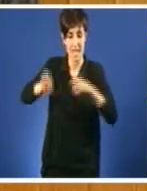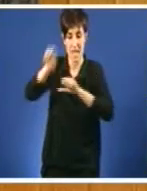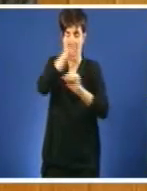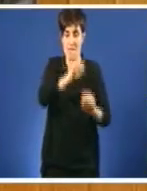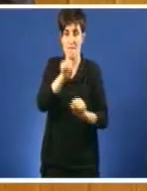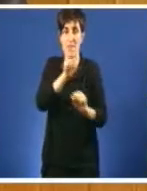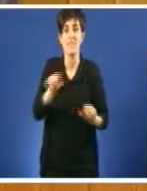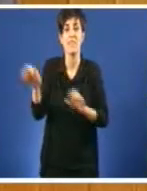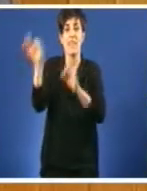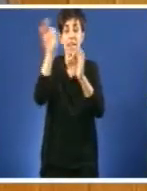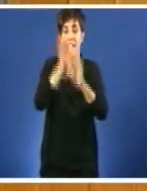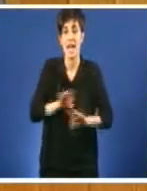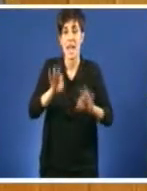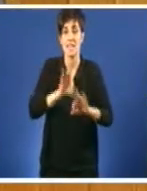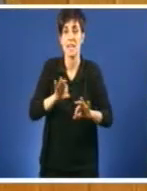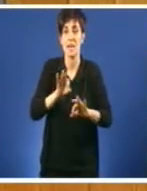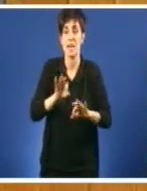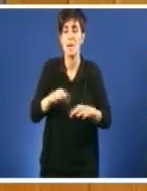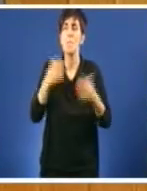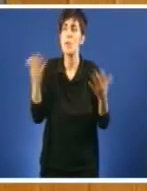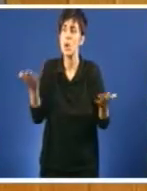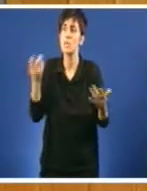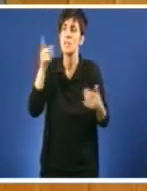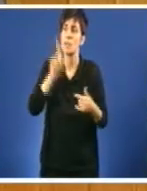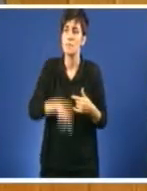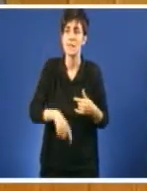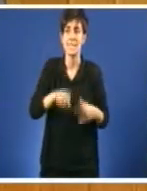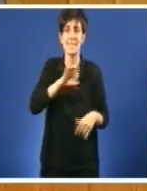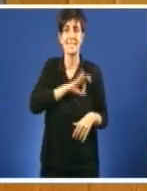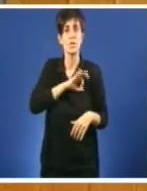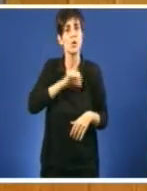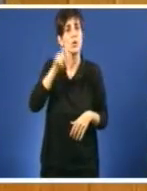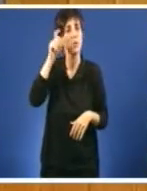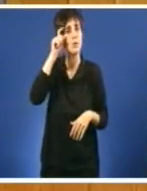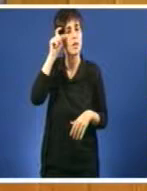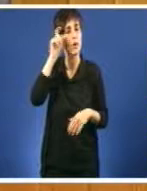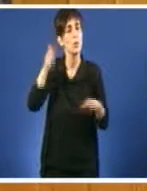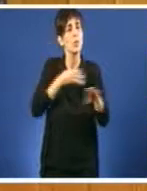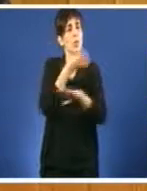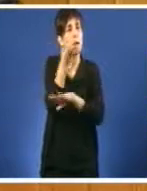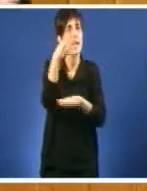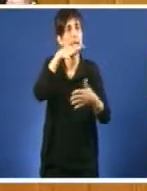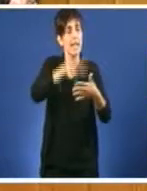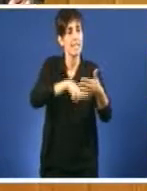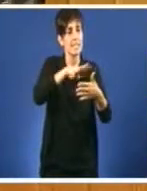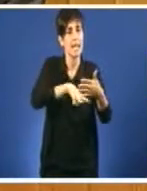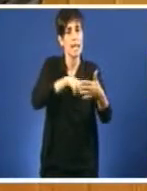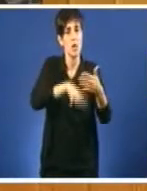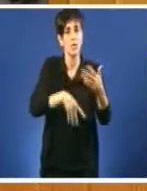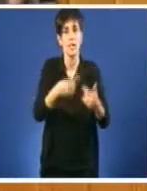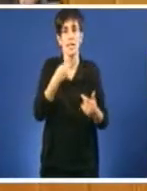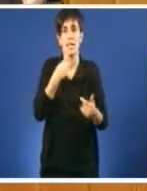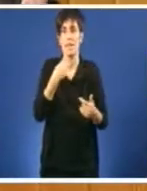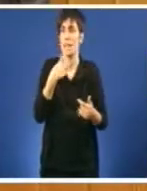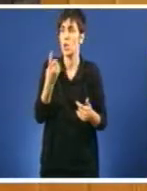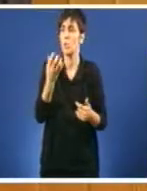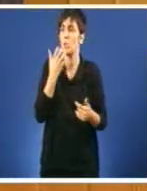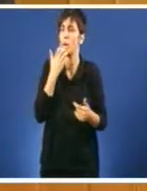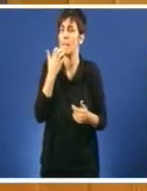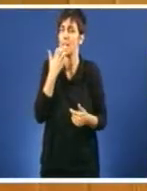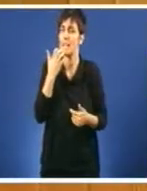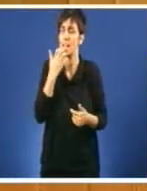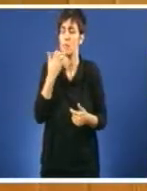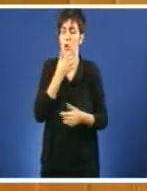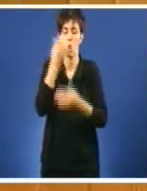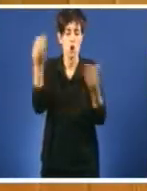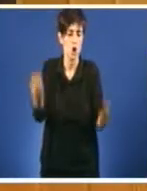Feijóo tamén dixo en Cataluña cousas que, ao mellor para labrarse unha imaxe de